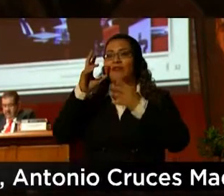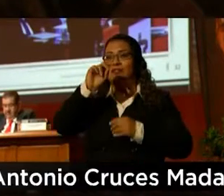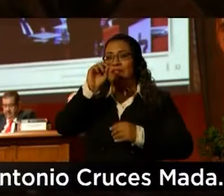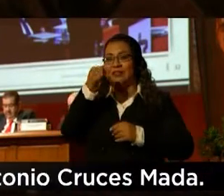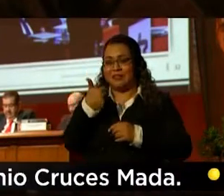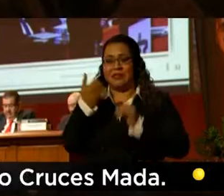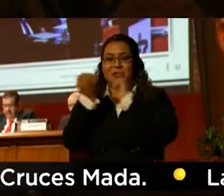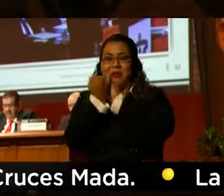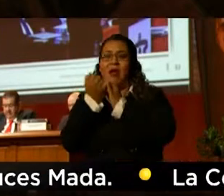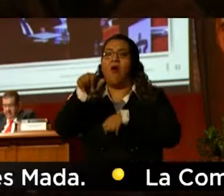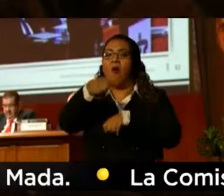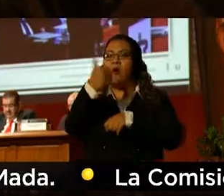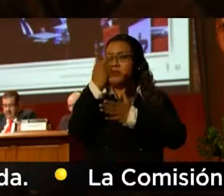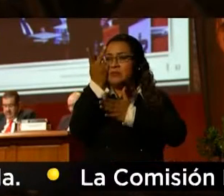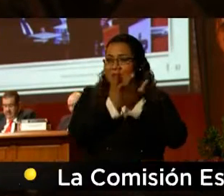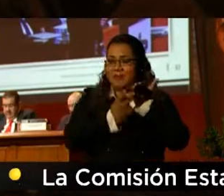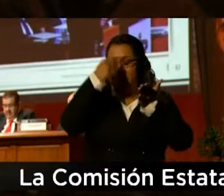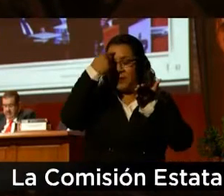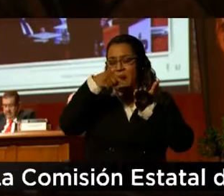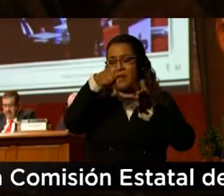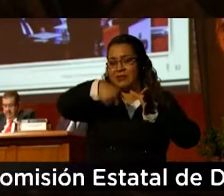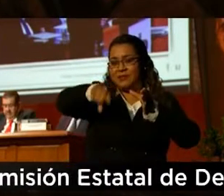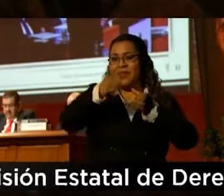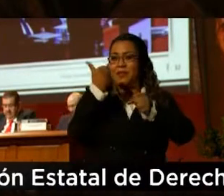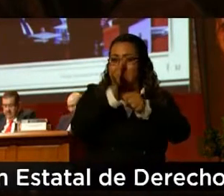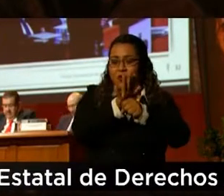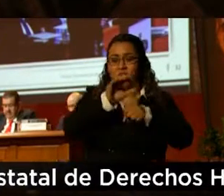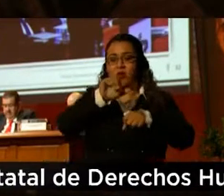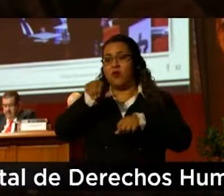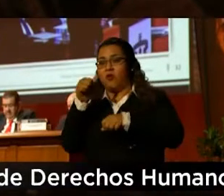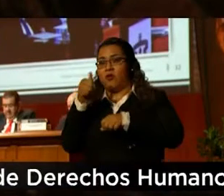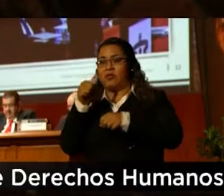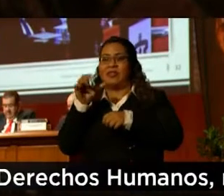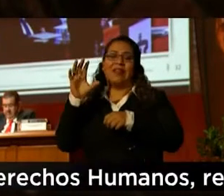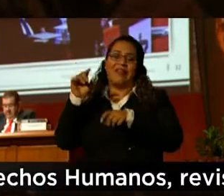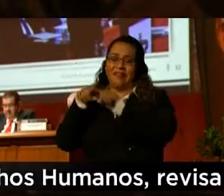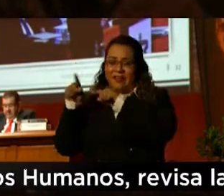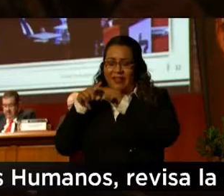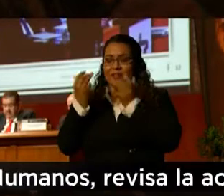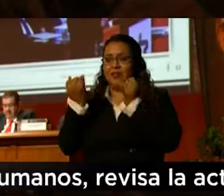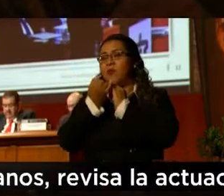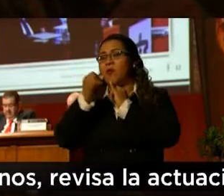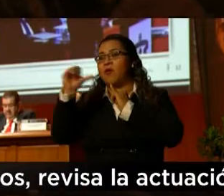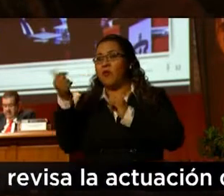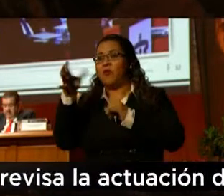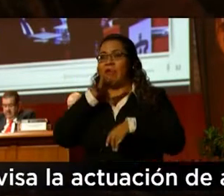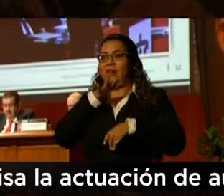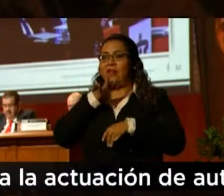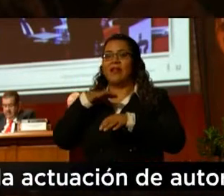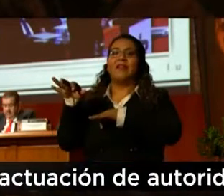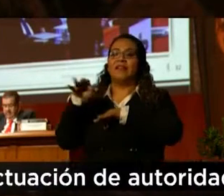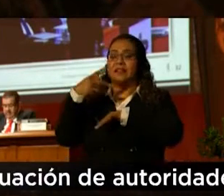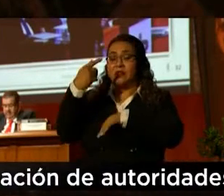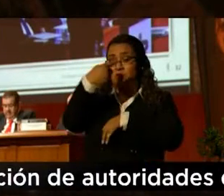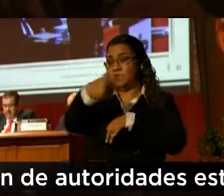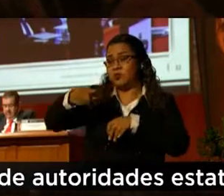ciencias económico-administrativas, 7 de ciencias de la salud, 1 de ciencias sociales y humanidades, la carrera de abogado que se imparte en 10